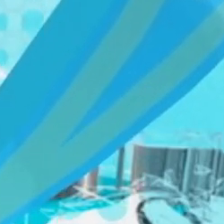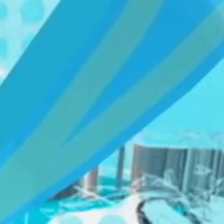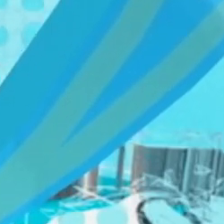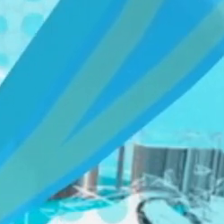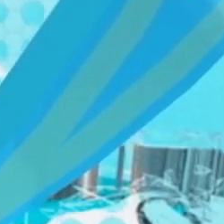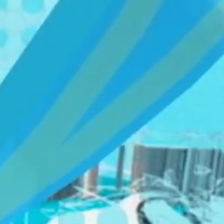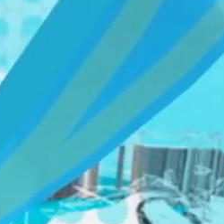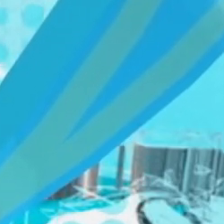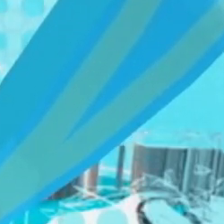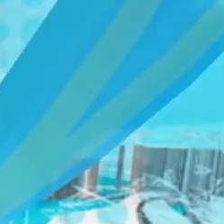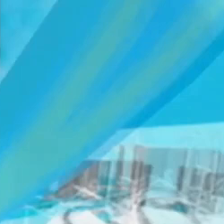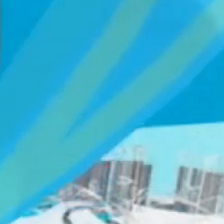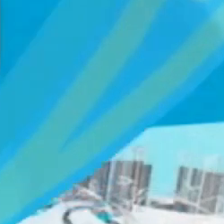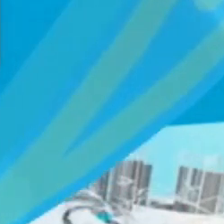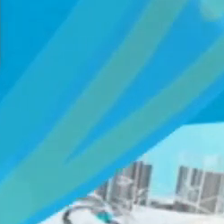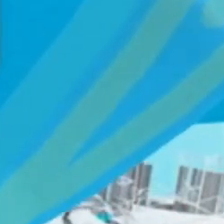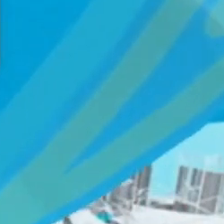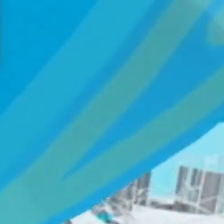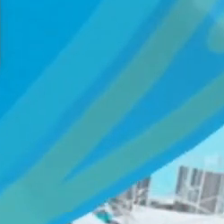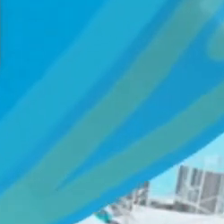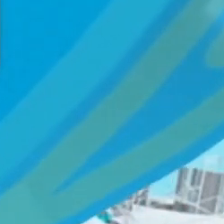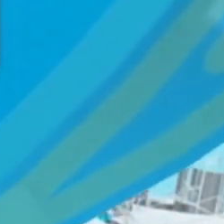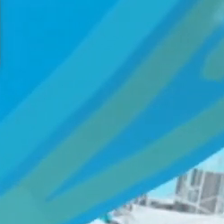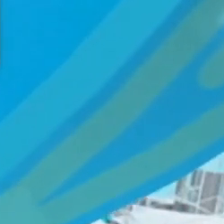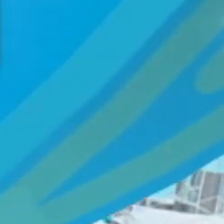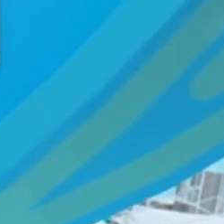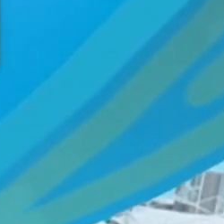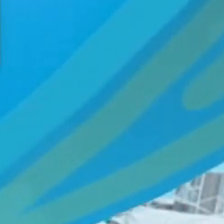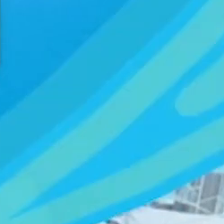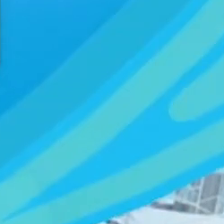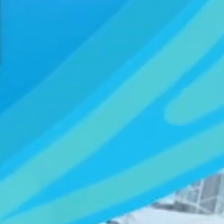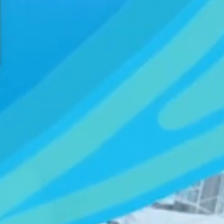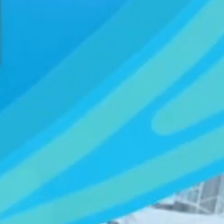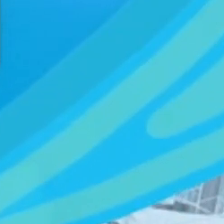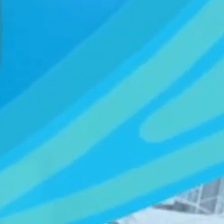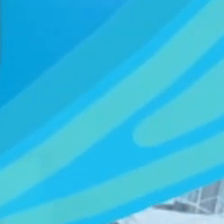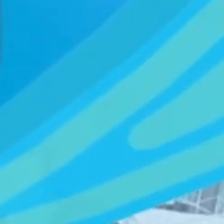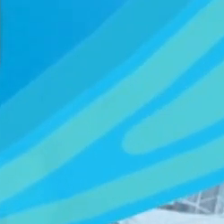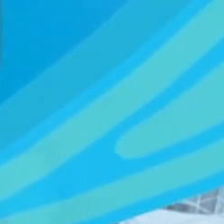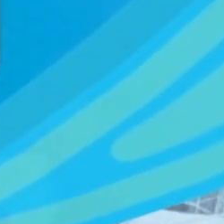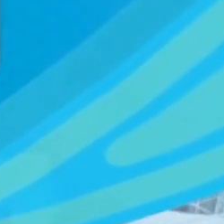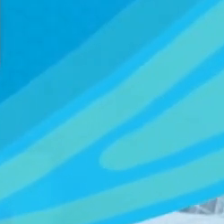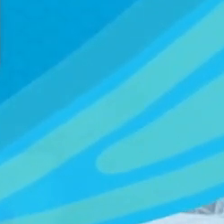Banco Popular presenta El Tipo de Cambio.